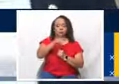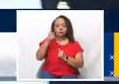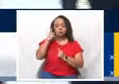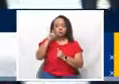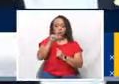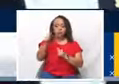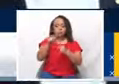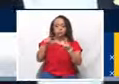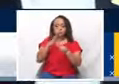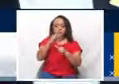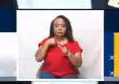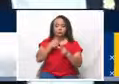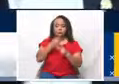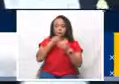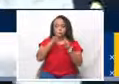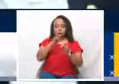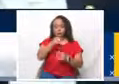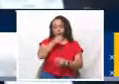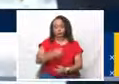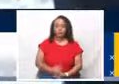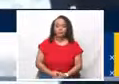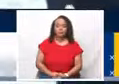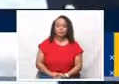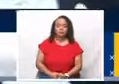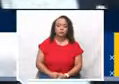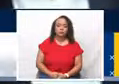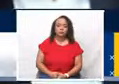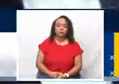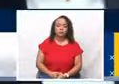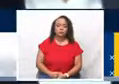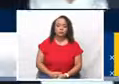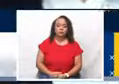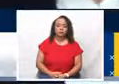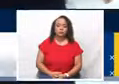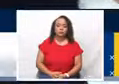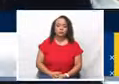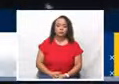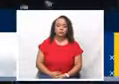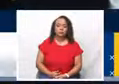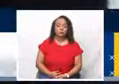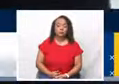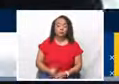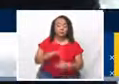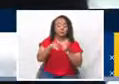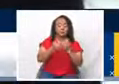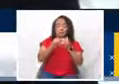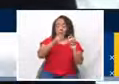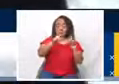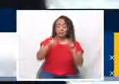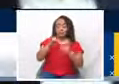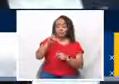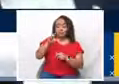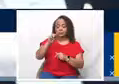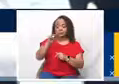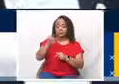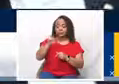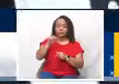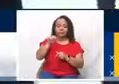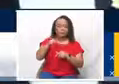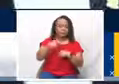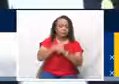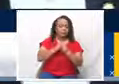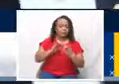y voy a conectar micrófono. Ok, tranquilo ahí con todo la pelota de gente que se hace, ¿verdad, Holman? Que por cierto es un gran trabajo, ahí lo